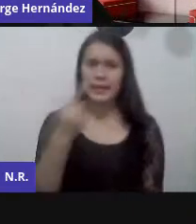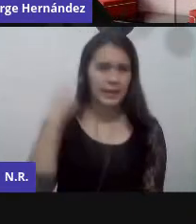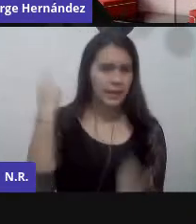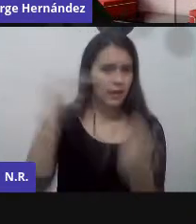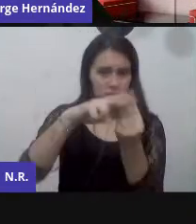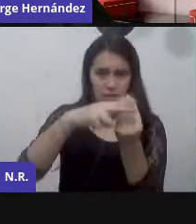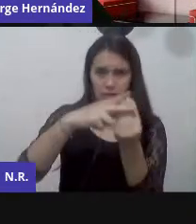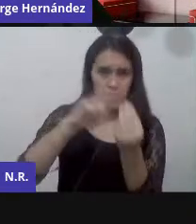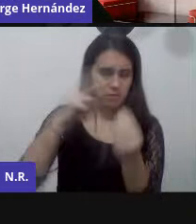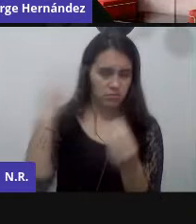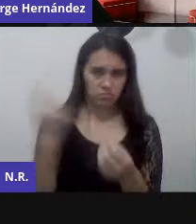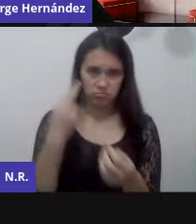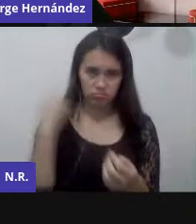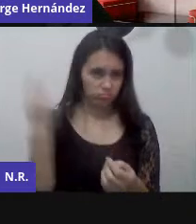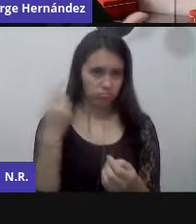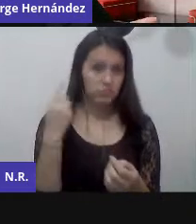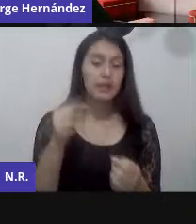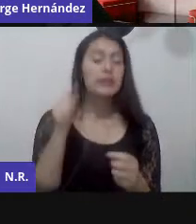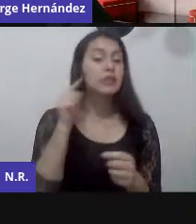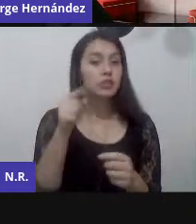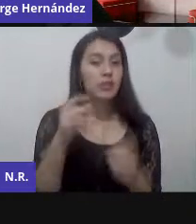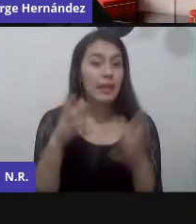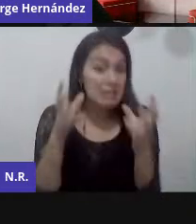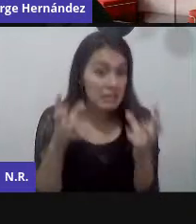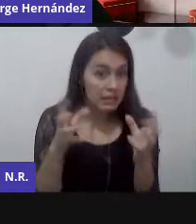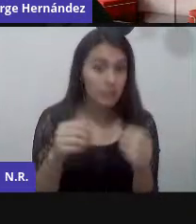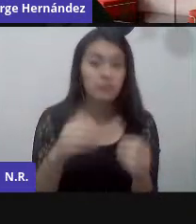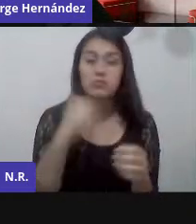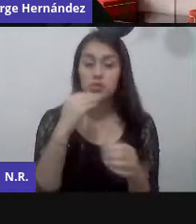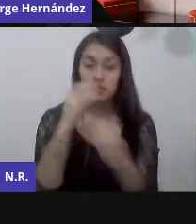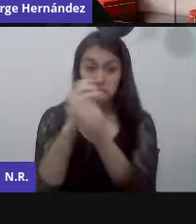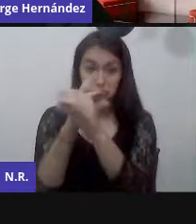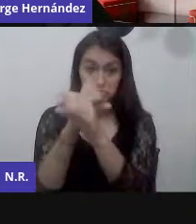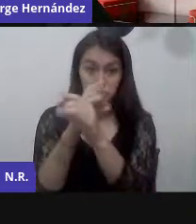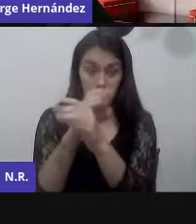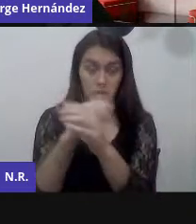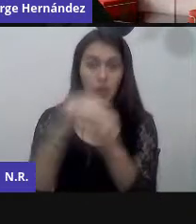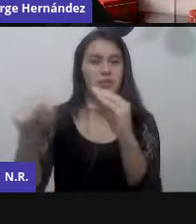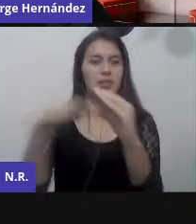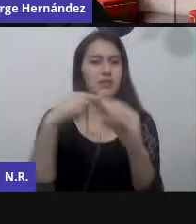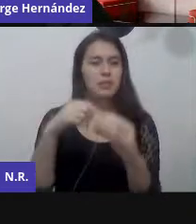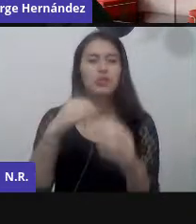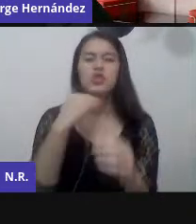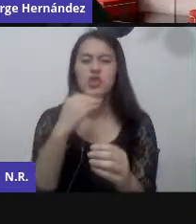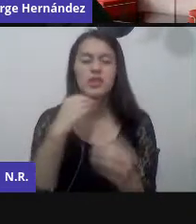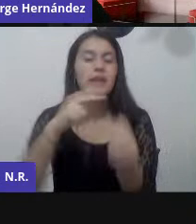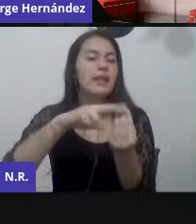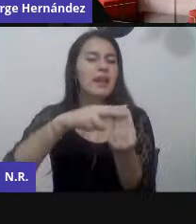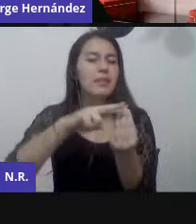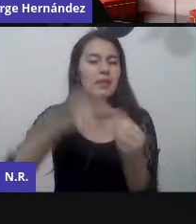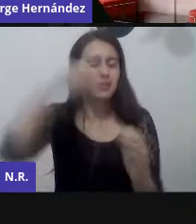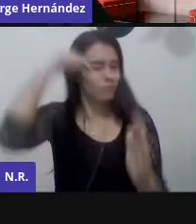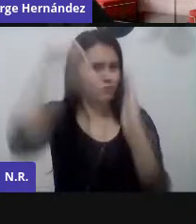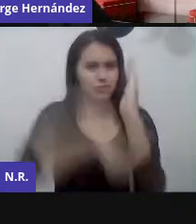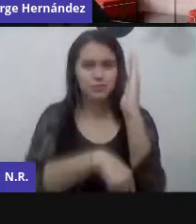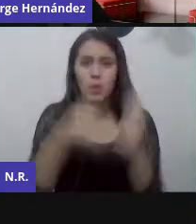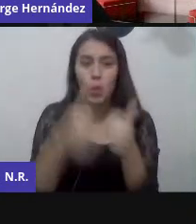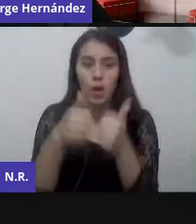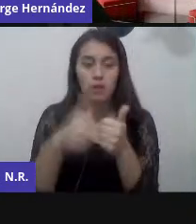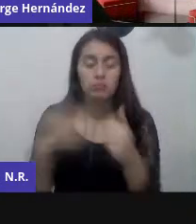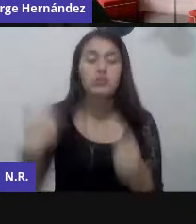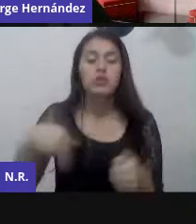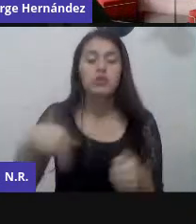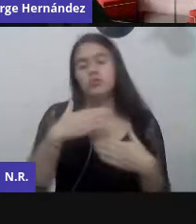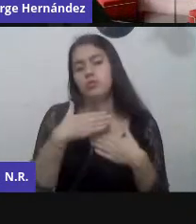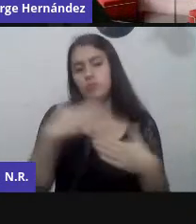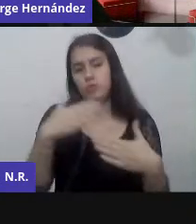herramientas. Si ustedes lo desean, déjenos en los comentarios sobre qué herramienta desean profundizar y nosotros con mucho gusto